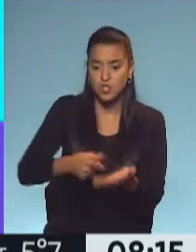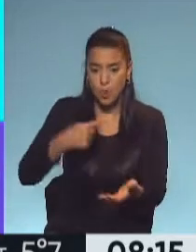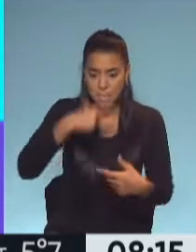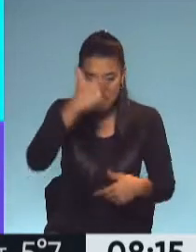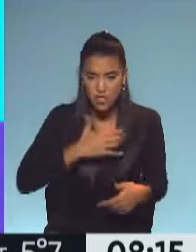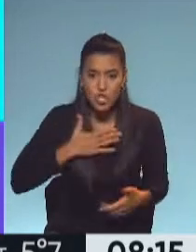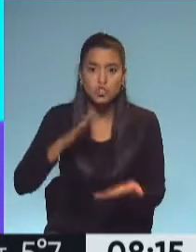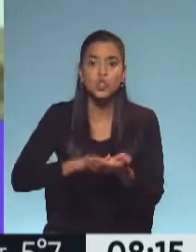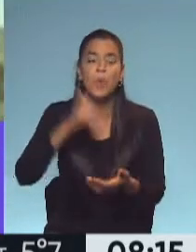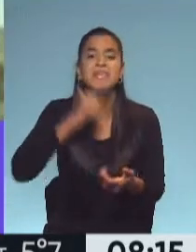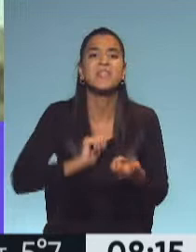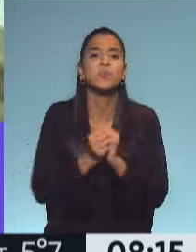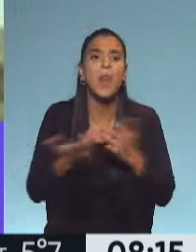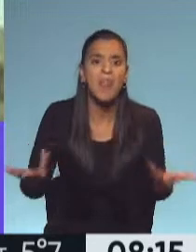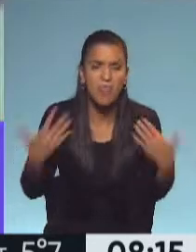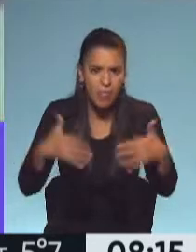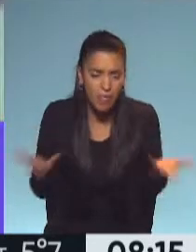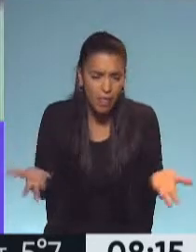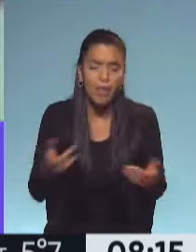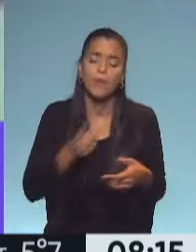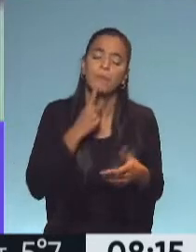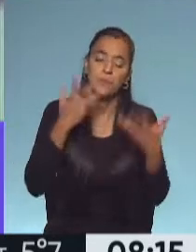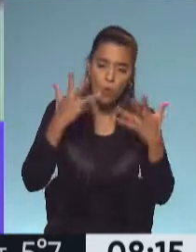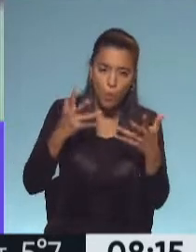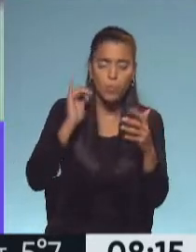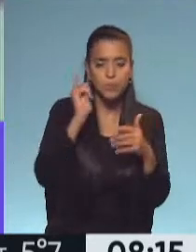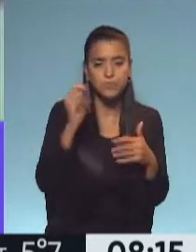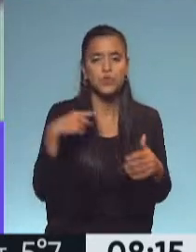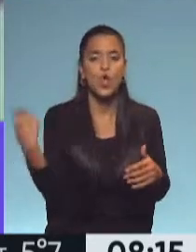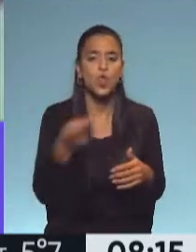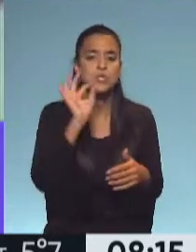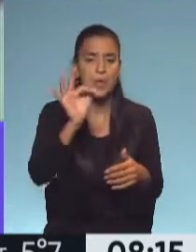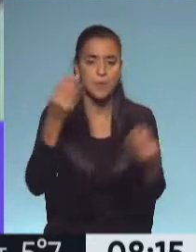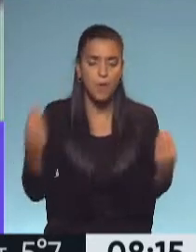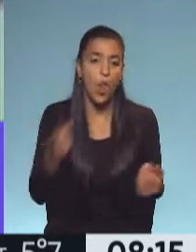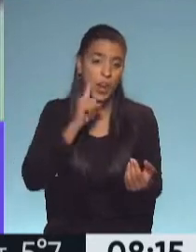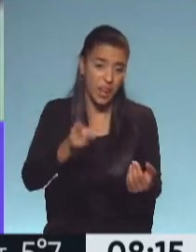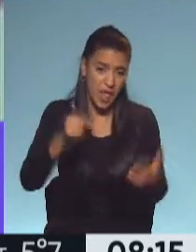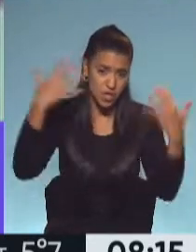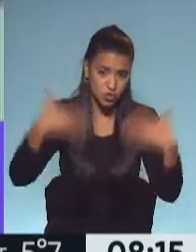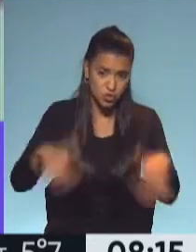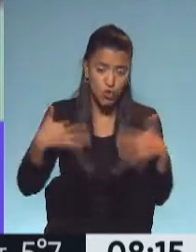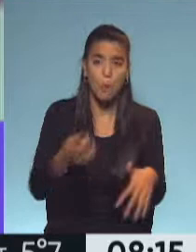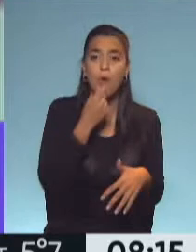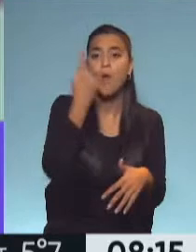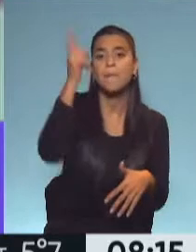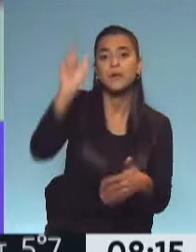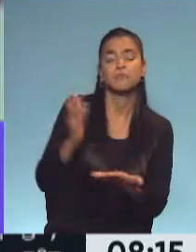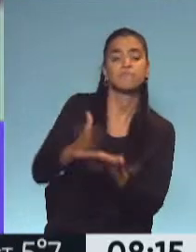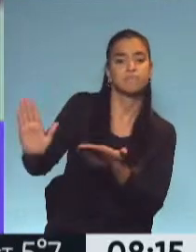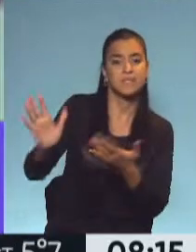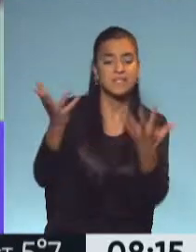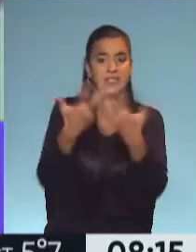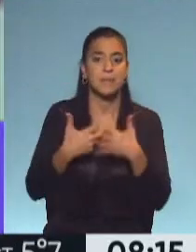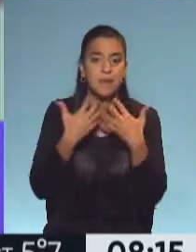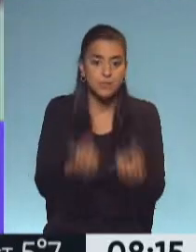a tu sexualidad. Sí, y te digo algo más, Silvia, hay algo, bueno, obviamente todos sabemos, y no hace falta decir los riesgos que tienen cuando una persona es excluida del sistema de